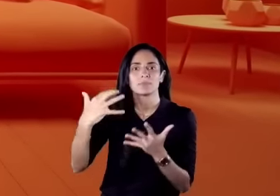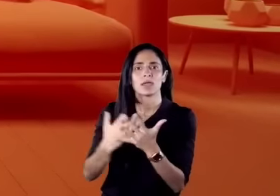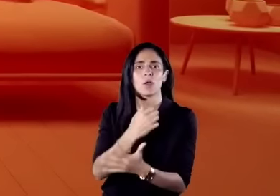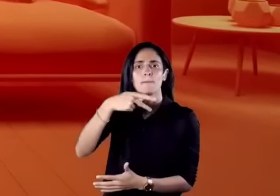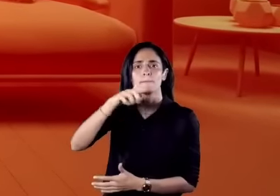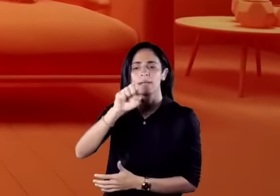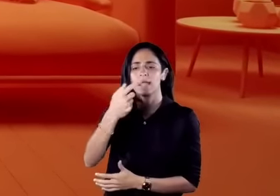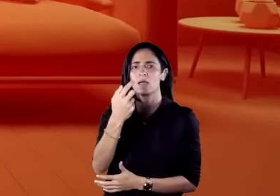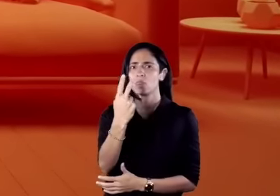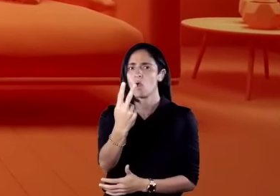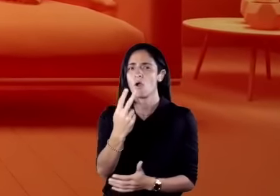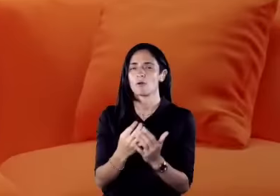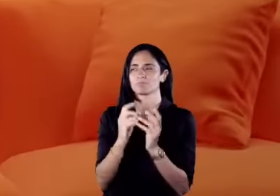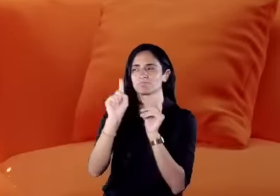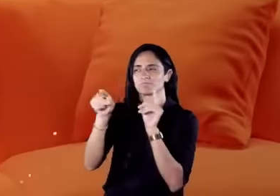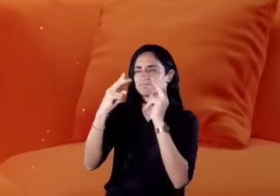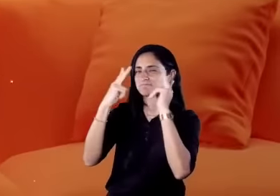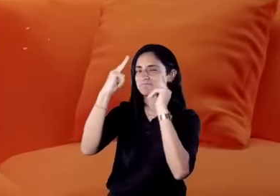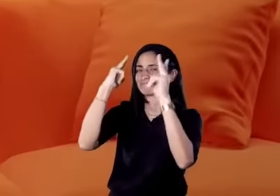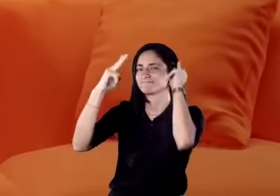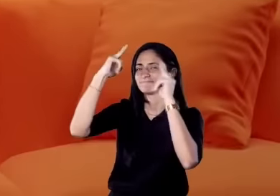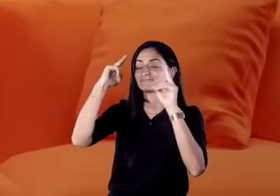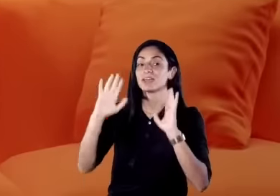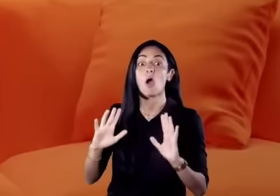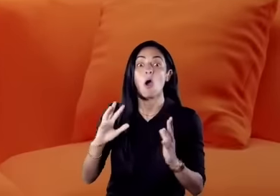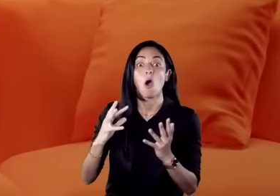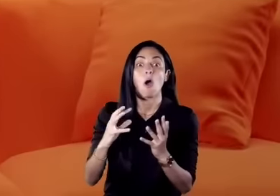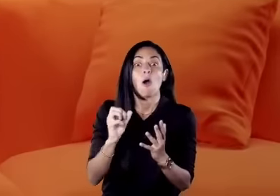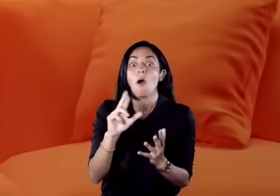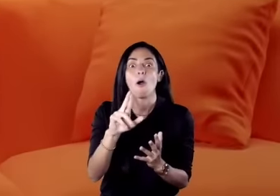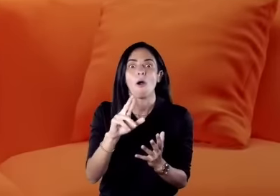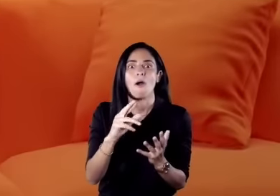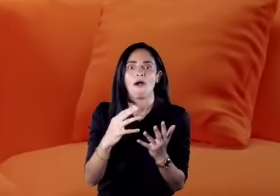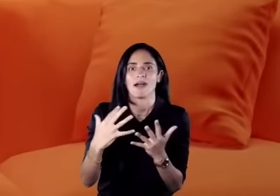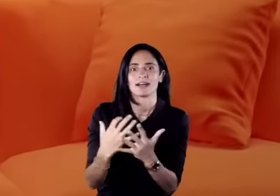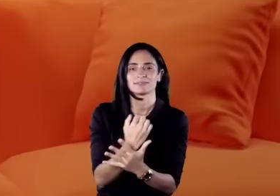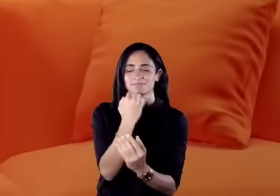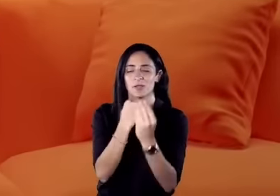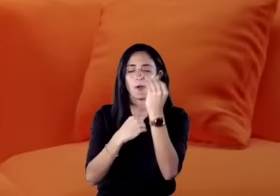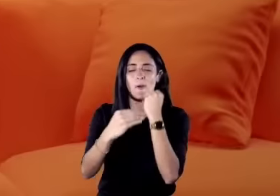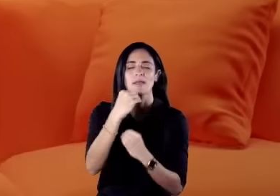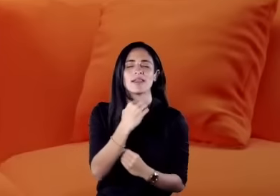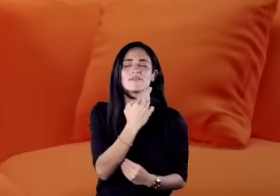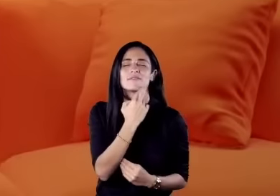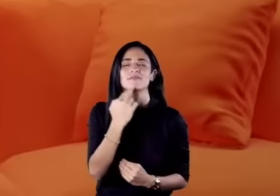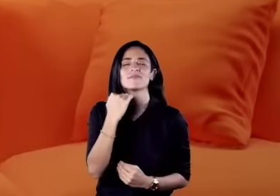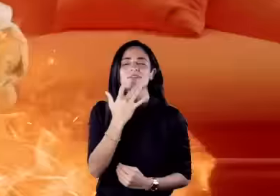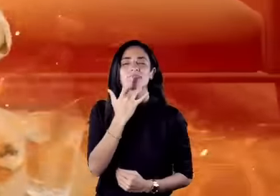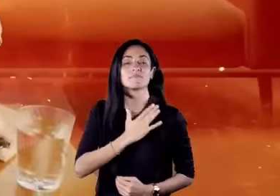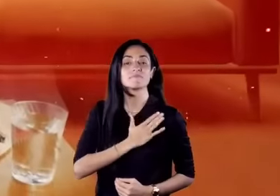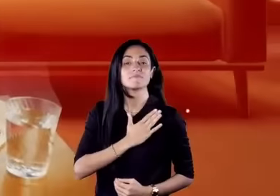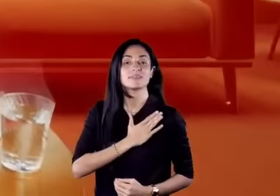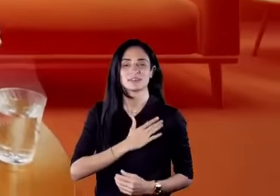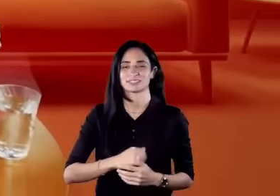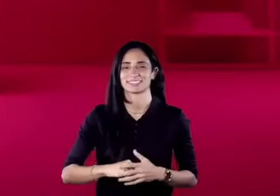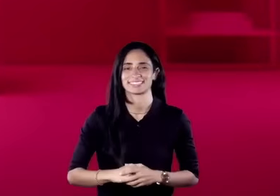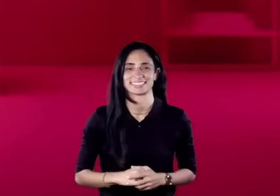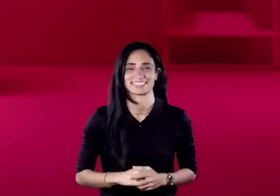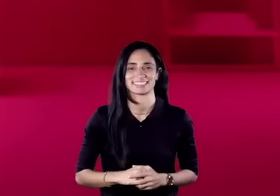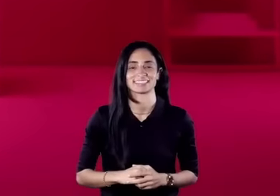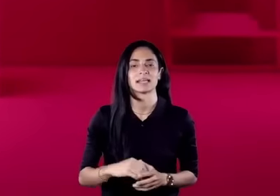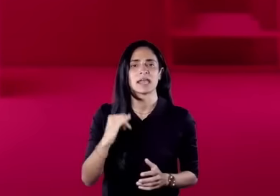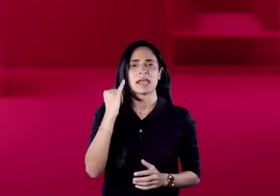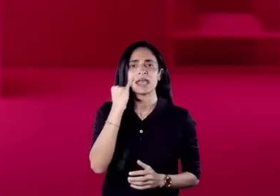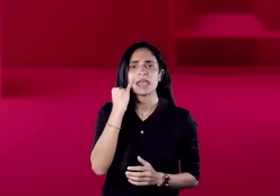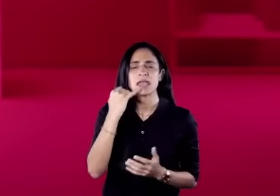en el Pega 2, me voy para el Beauty. O mejor, me voy a mi restaurante favorito. ¿Qué